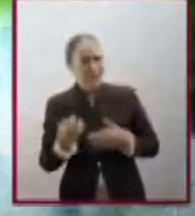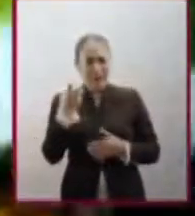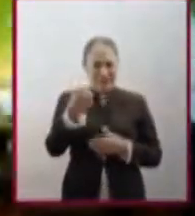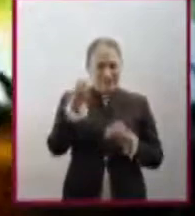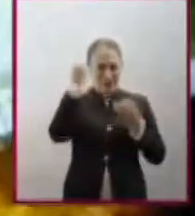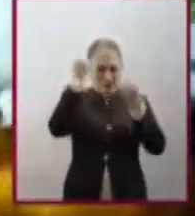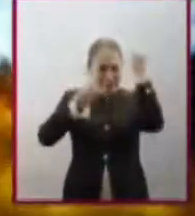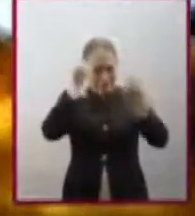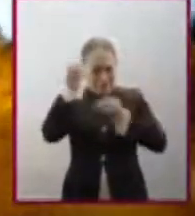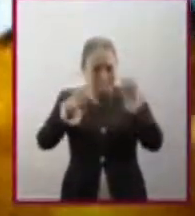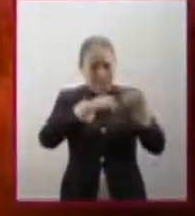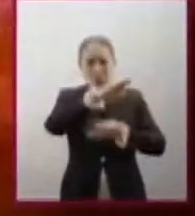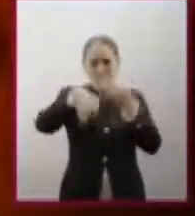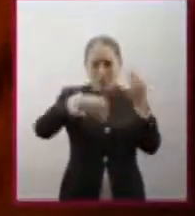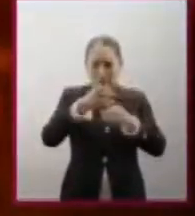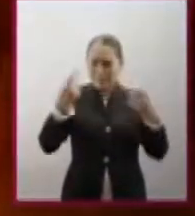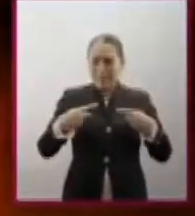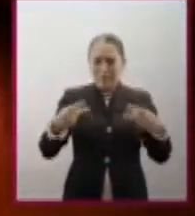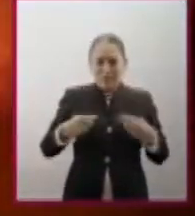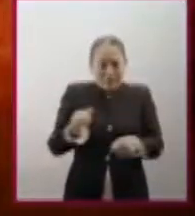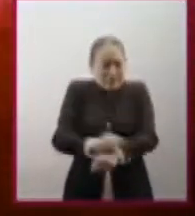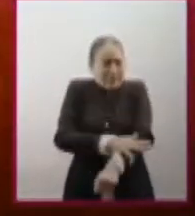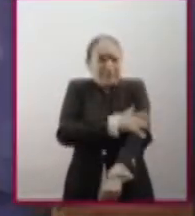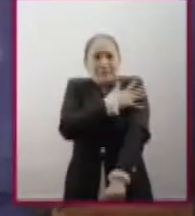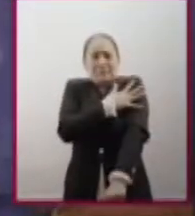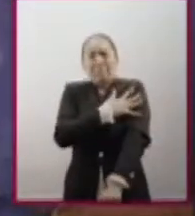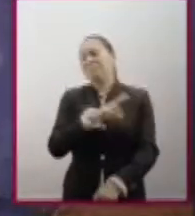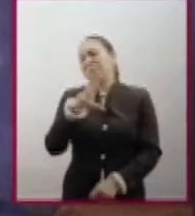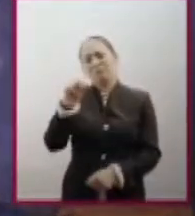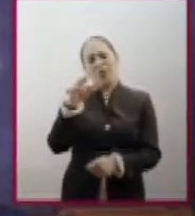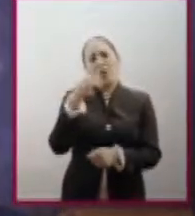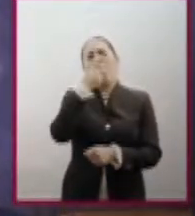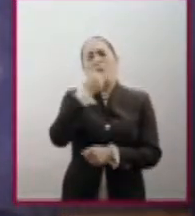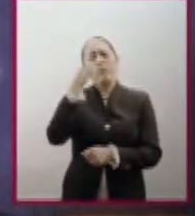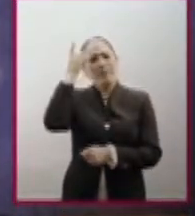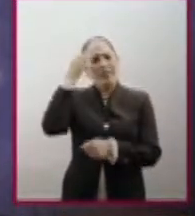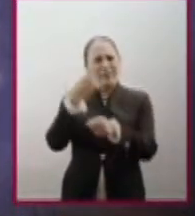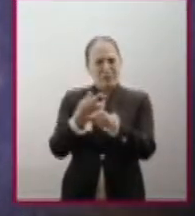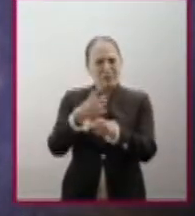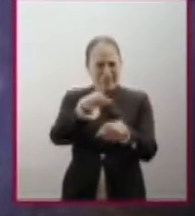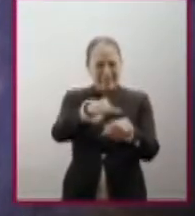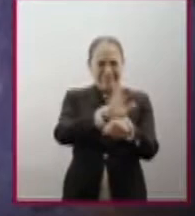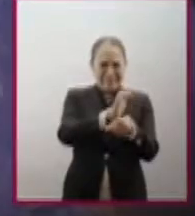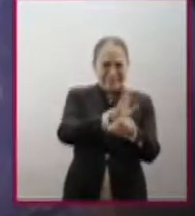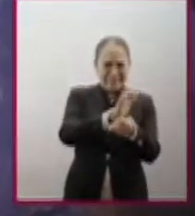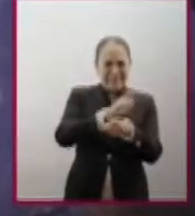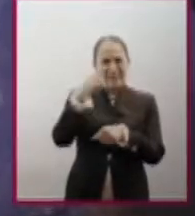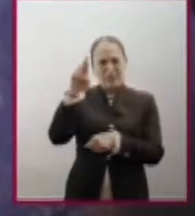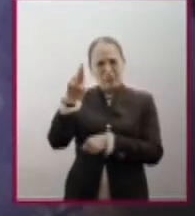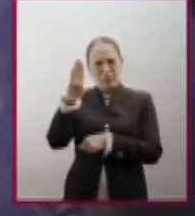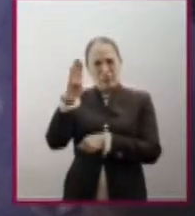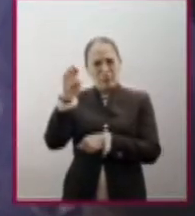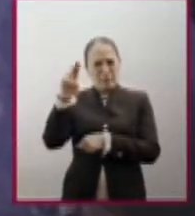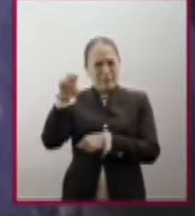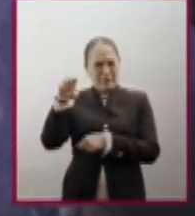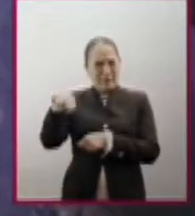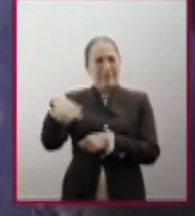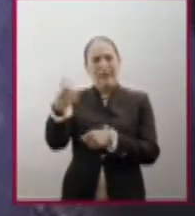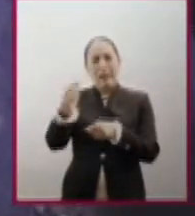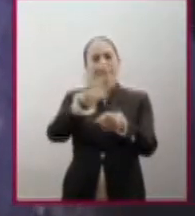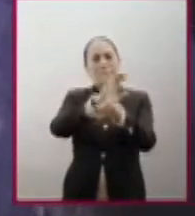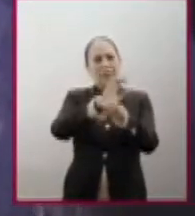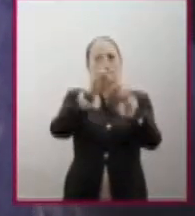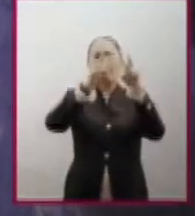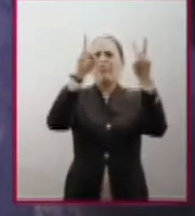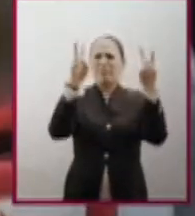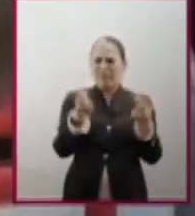no fue recibida con la misma emoción por todo el público. El director de cine mexicano Rubén Gámez dedicó una de sus películas más controversiales